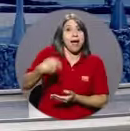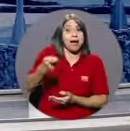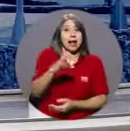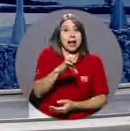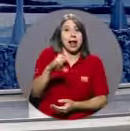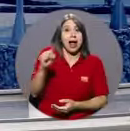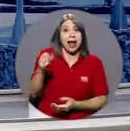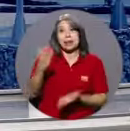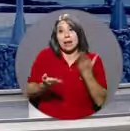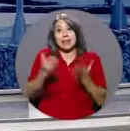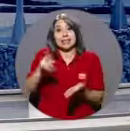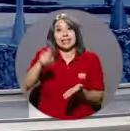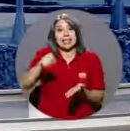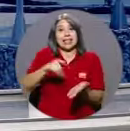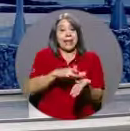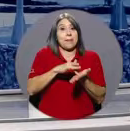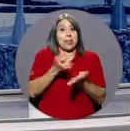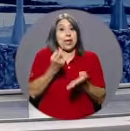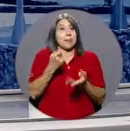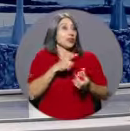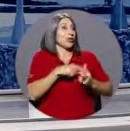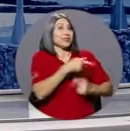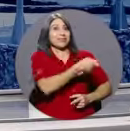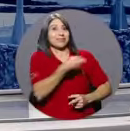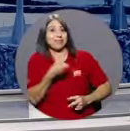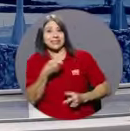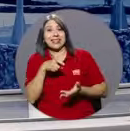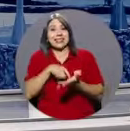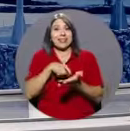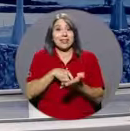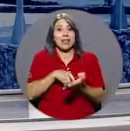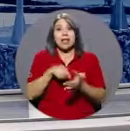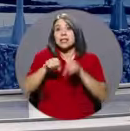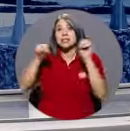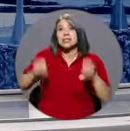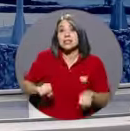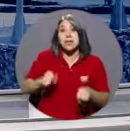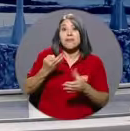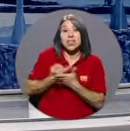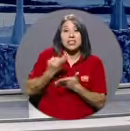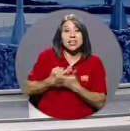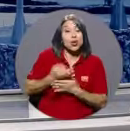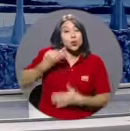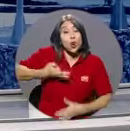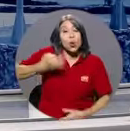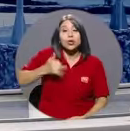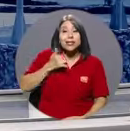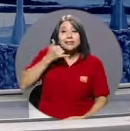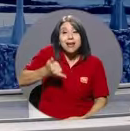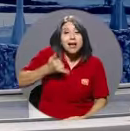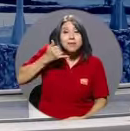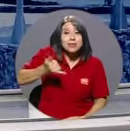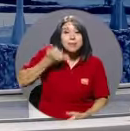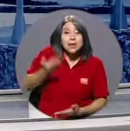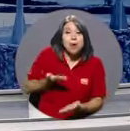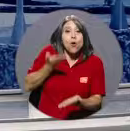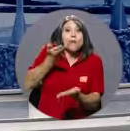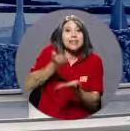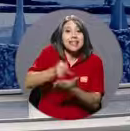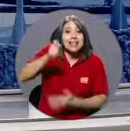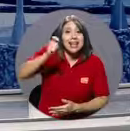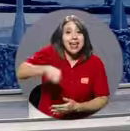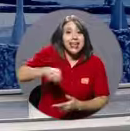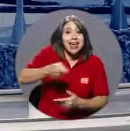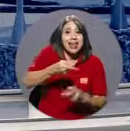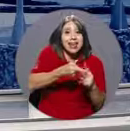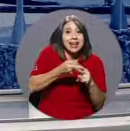necesitan medicamentos. Bueno, toman esas tarjetas y se endeudan. El sistema financiero lo llama a uno diariamente a ofrecerle una tarjeta de crédito, pero nunca le